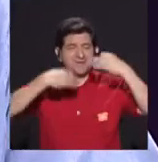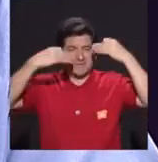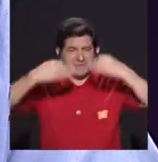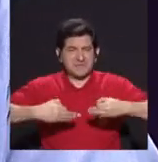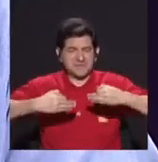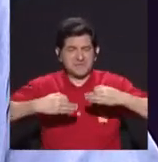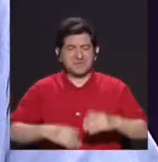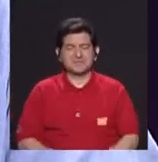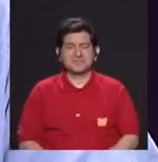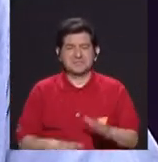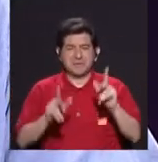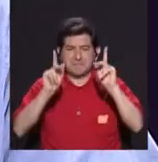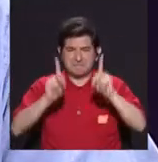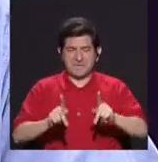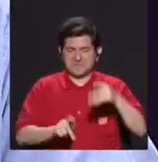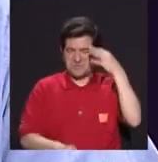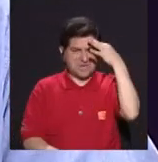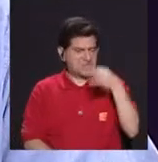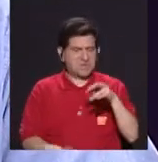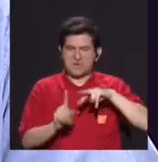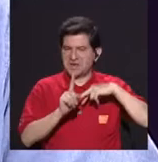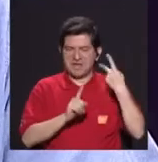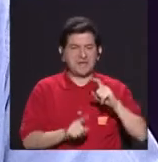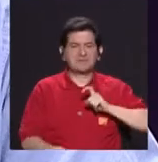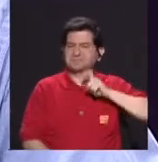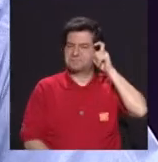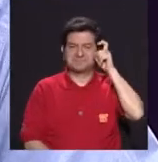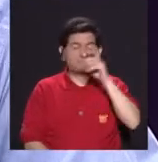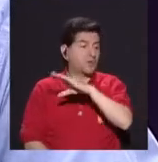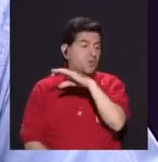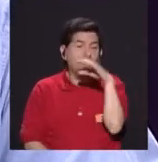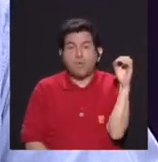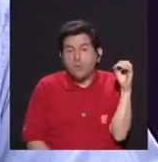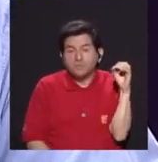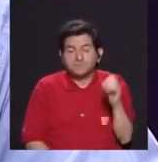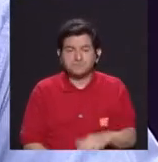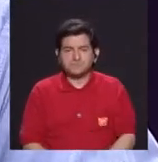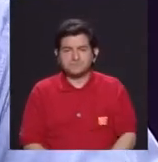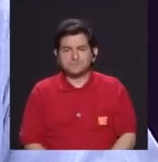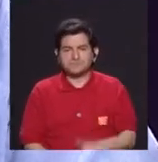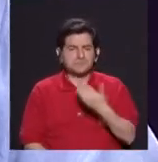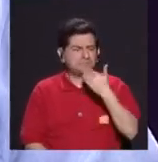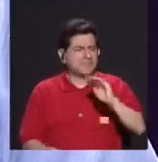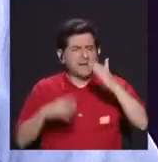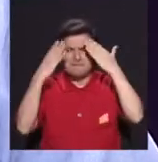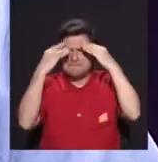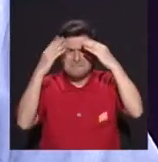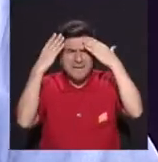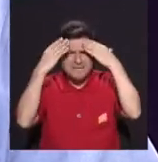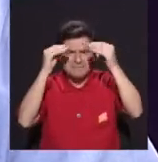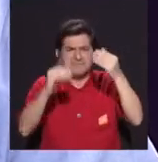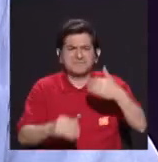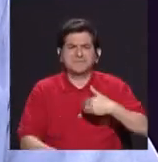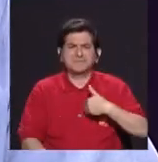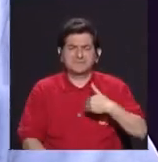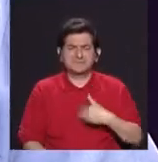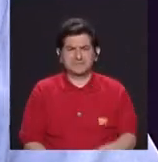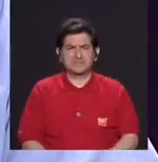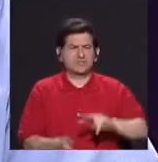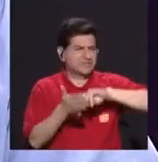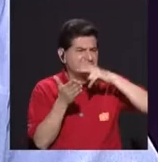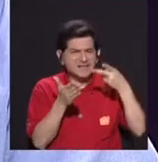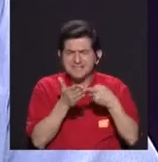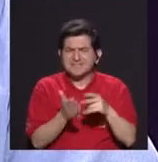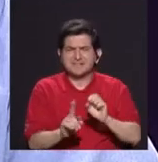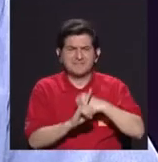tomado las decisiones no creen en la perspectiva de género o están mal informados o mal informadas sobre lo que implica